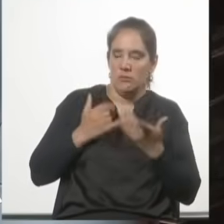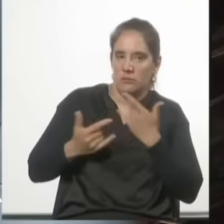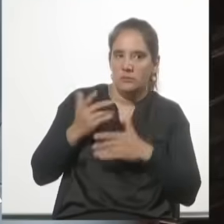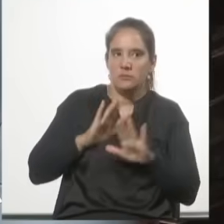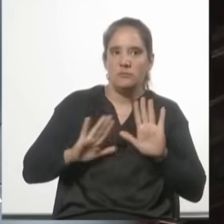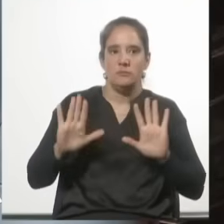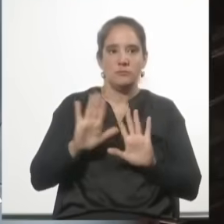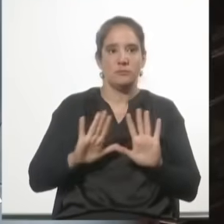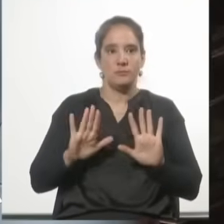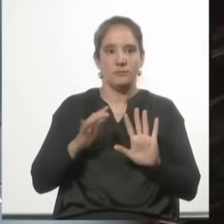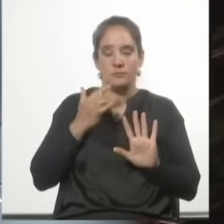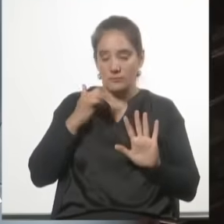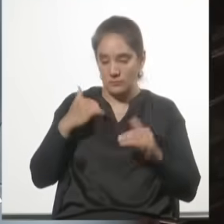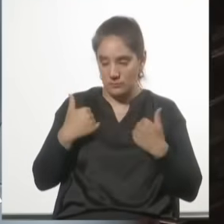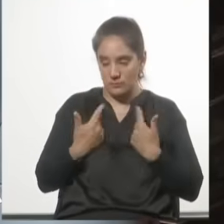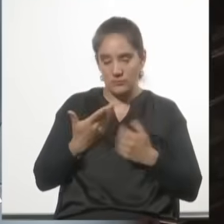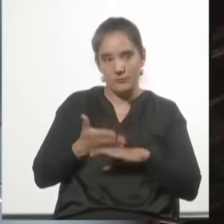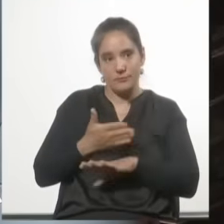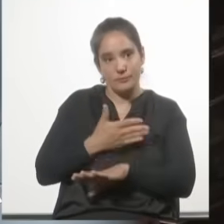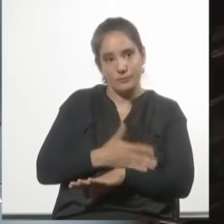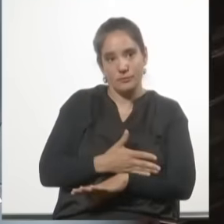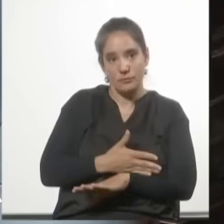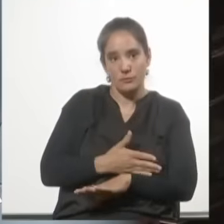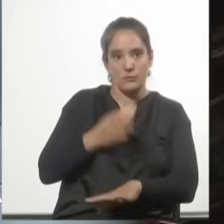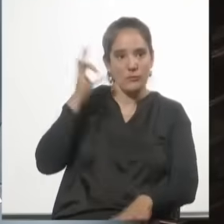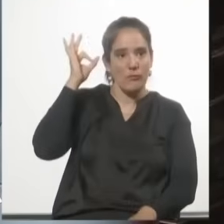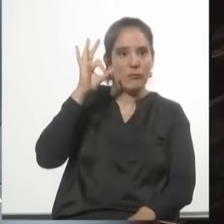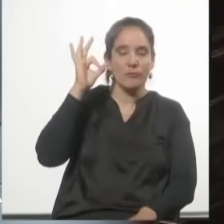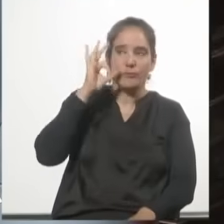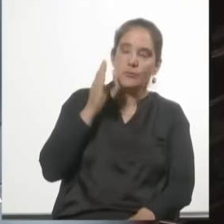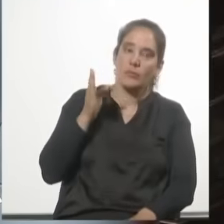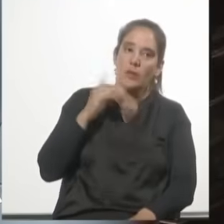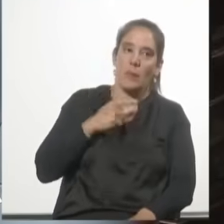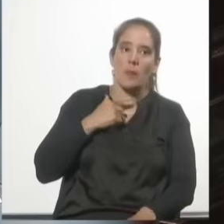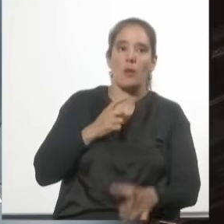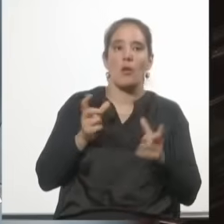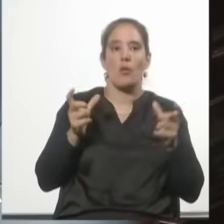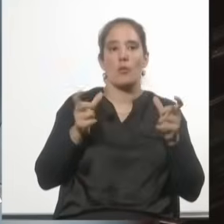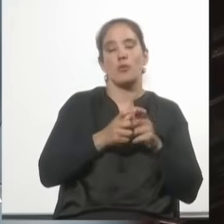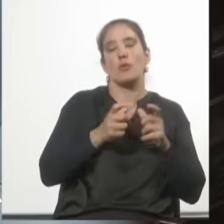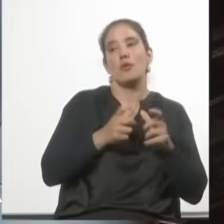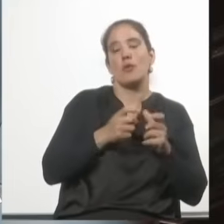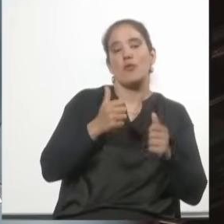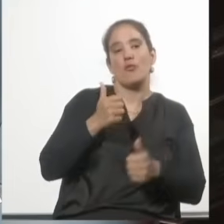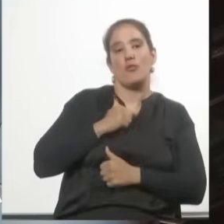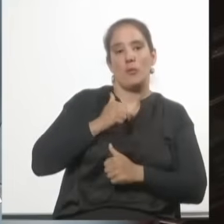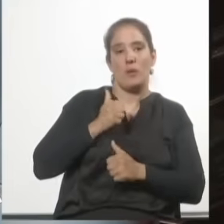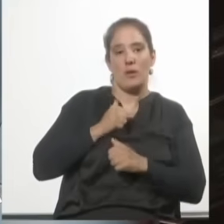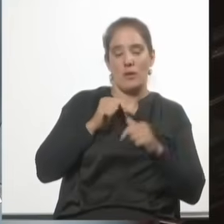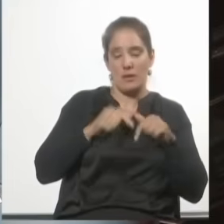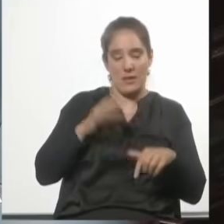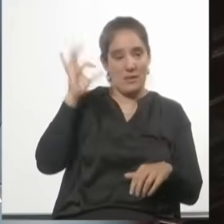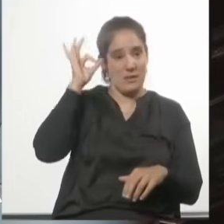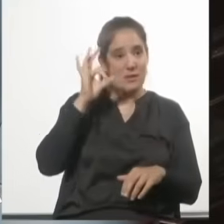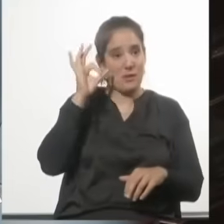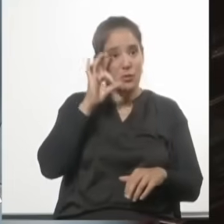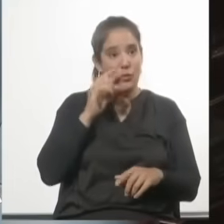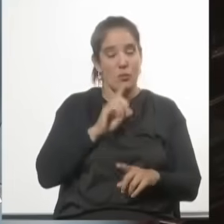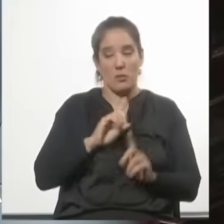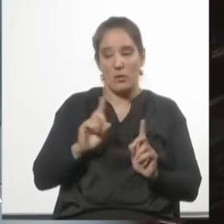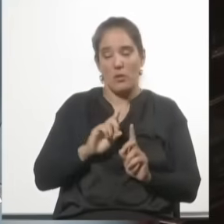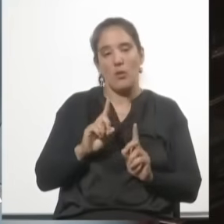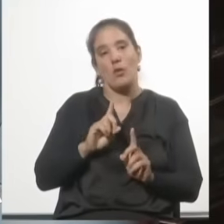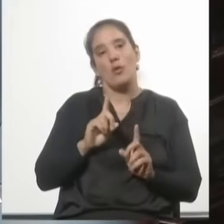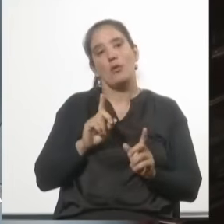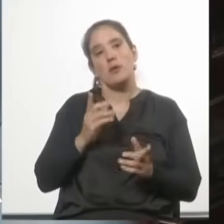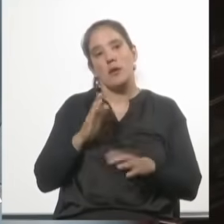compartida, tanto nuestro previo rol en el Senado, integrando la Comisión de Defensa Nacional de dicha Cámara, como tampoco durante